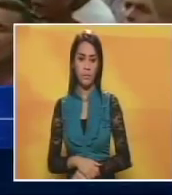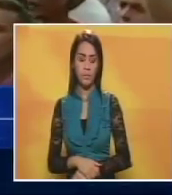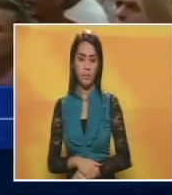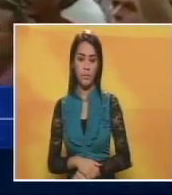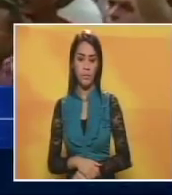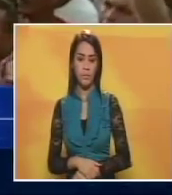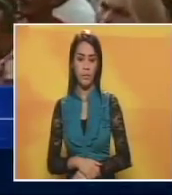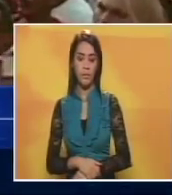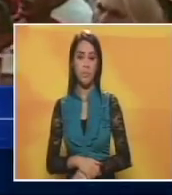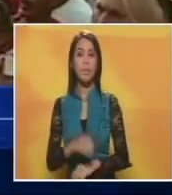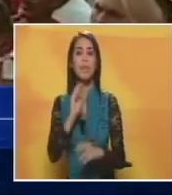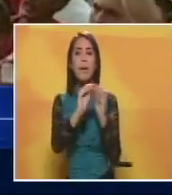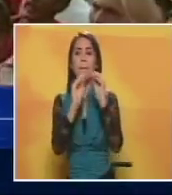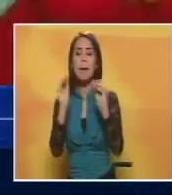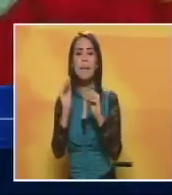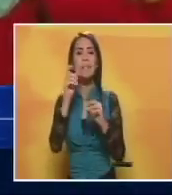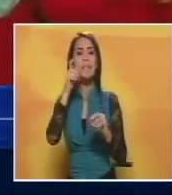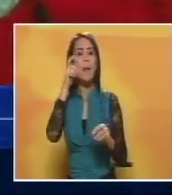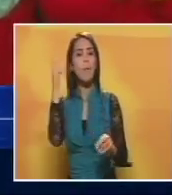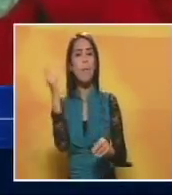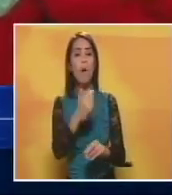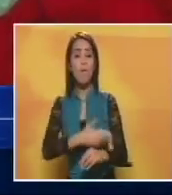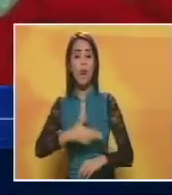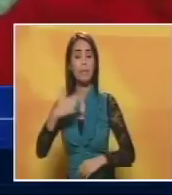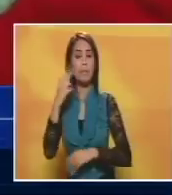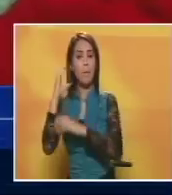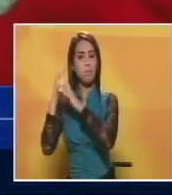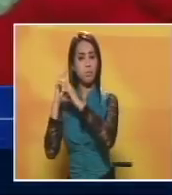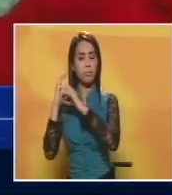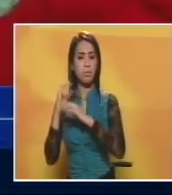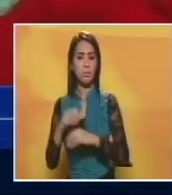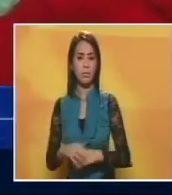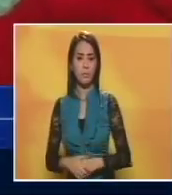y llamaría al pueblo a las armas.